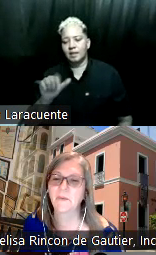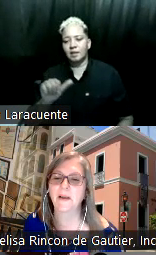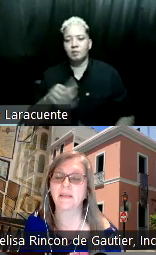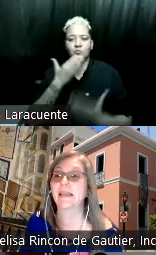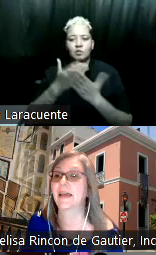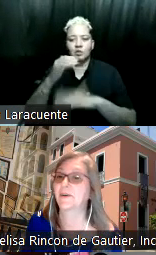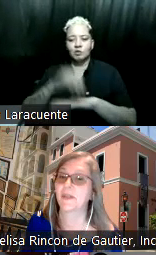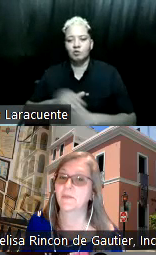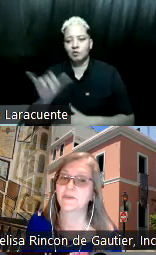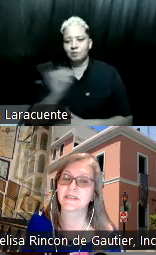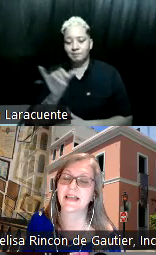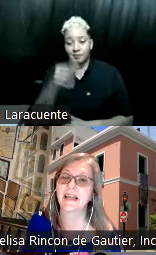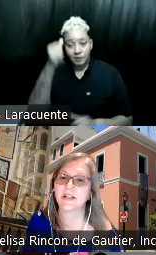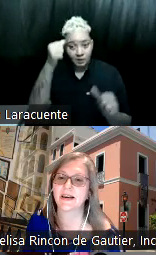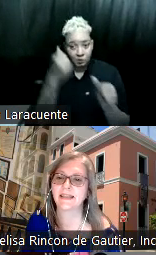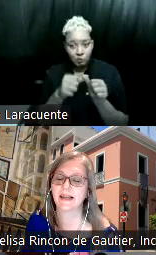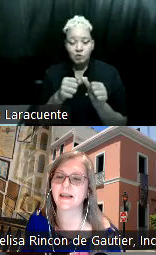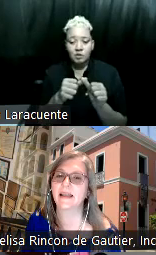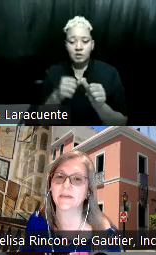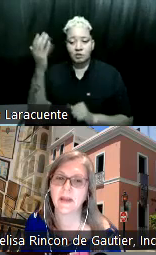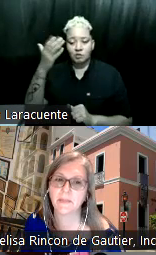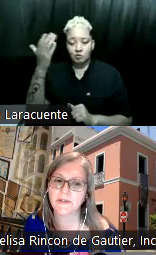noches. Igualmente, y les Sea todo. recordamos que la charla